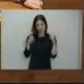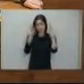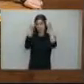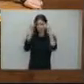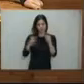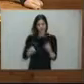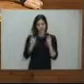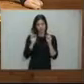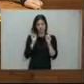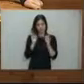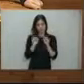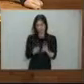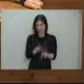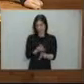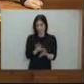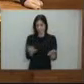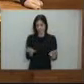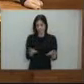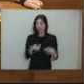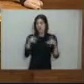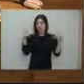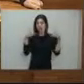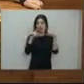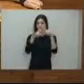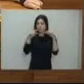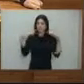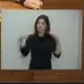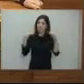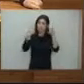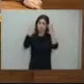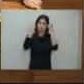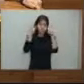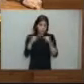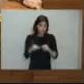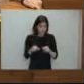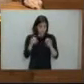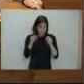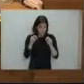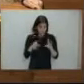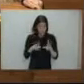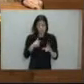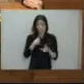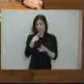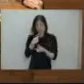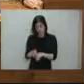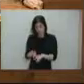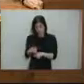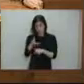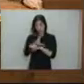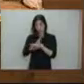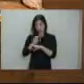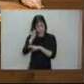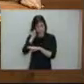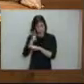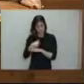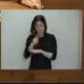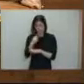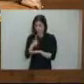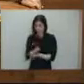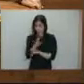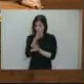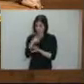presupuesto. Asturias se quedaba sin presupuesto y tengo que decirlo, señora consejera, porque creo que el